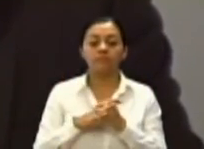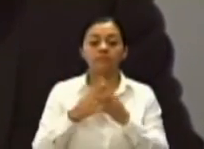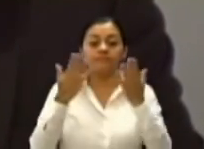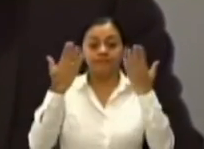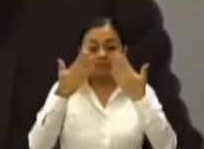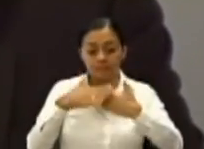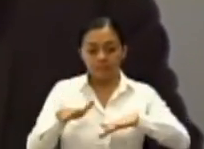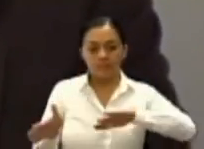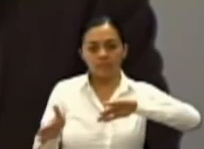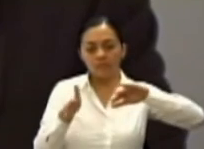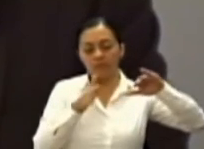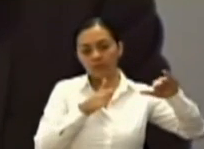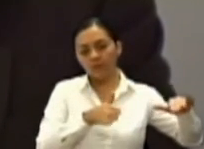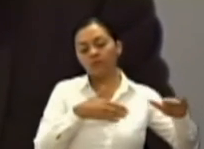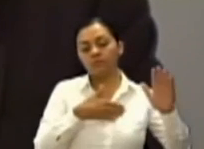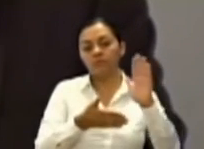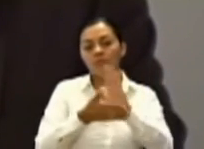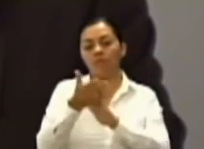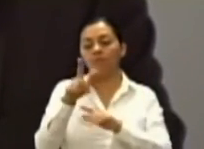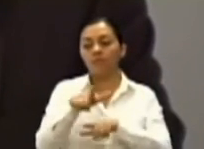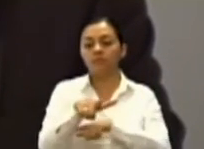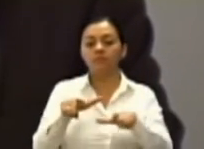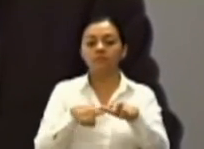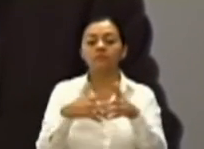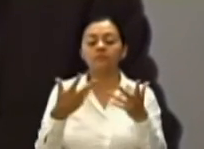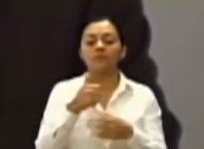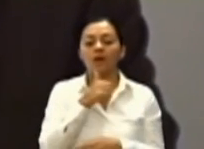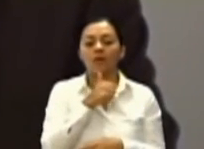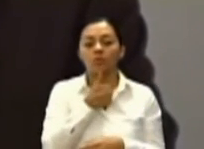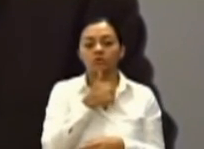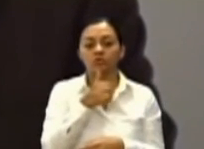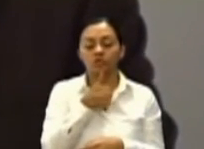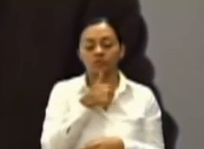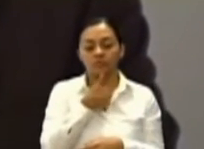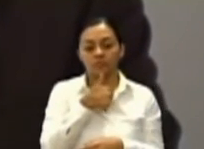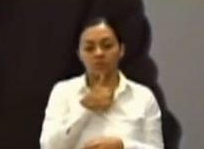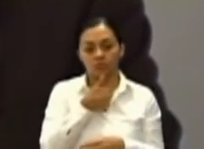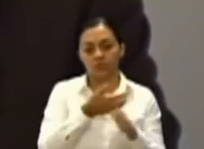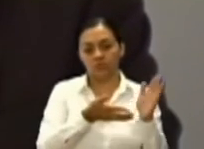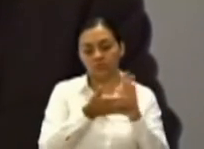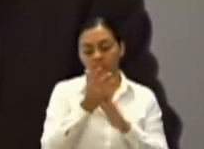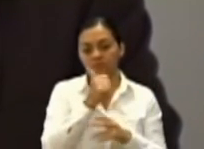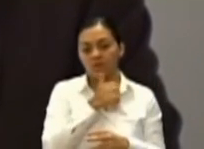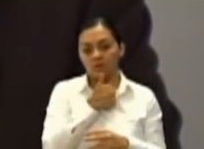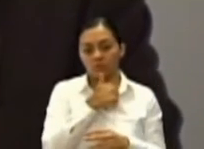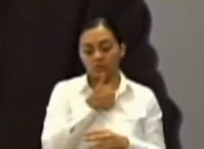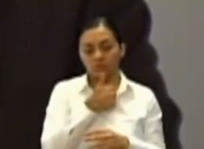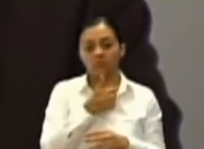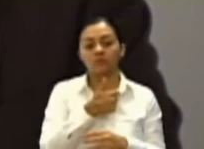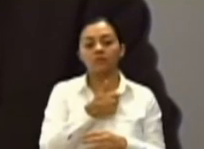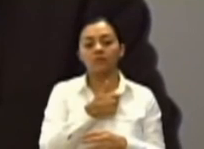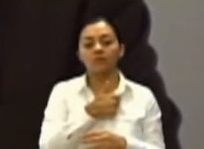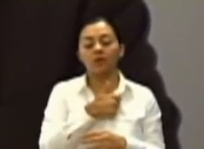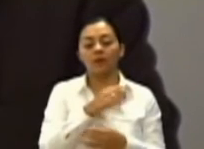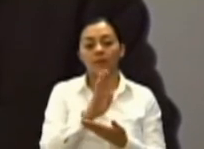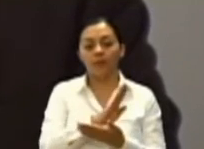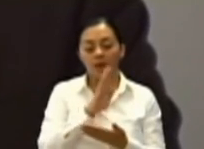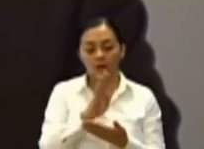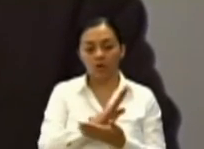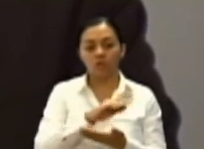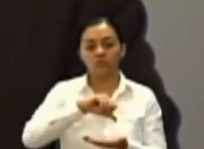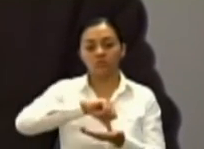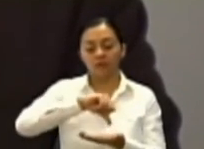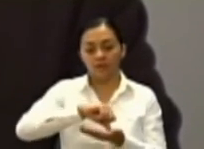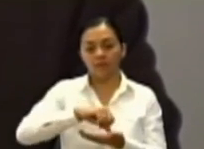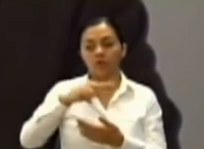fuimos pues aún es muy simpático almuerzo popular con las organizaciones y barrios del centro y norte